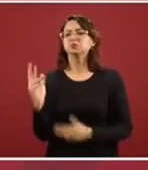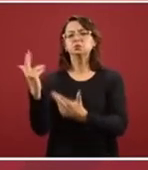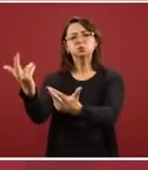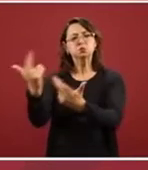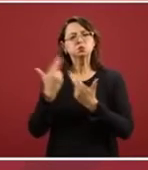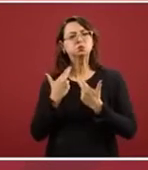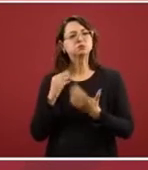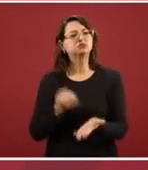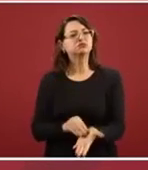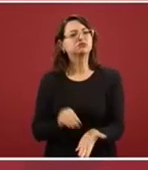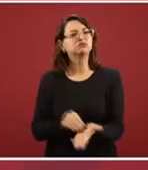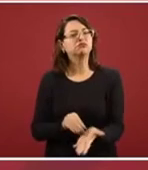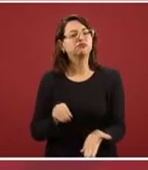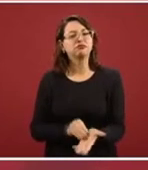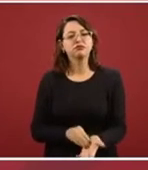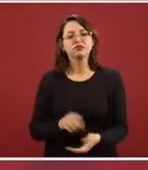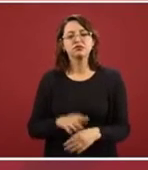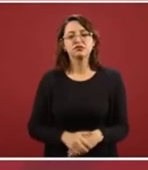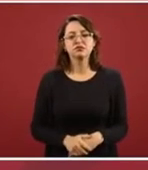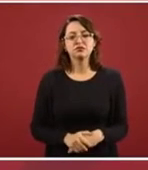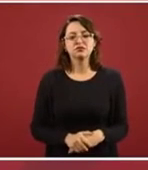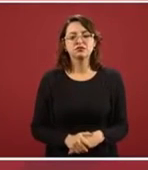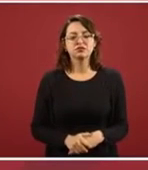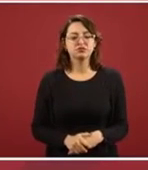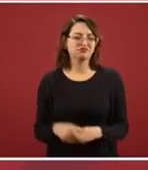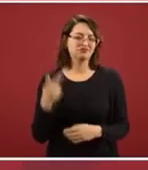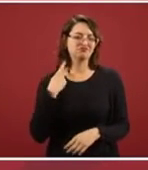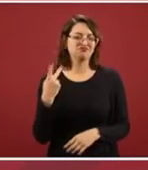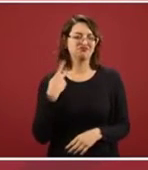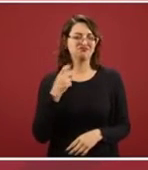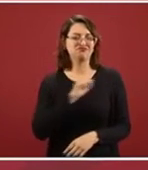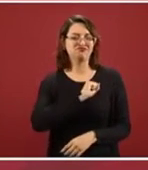saqueadores, los delincuentes de cuello blanco.